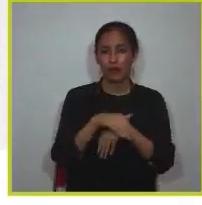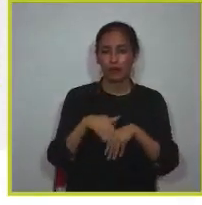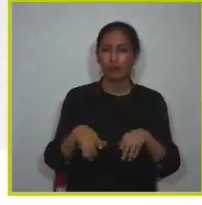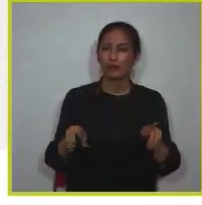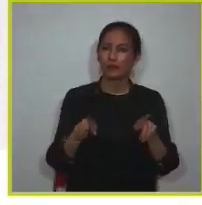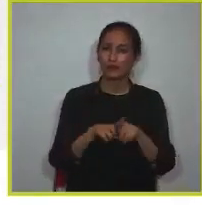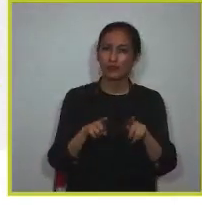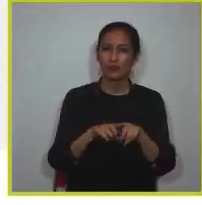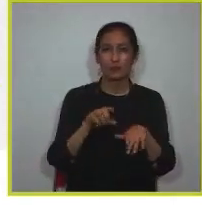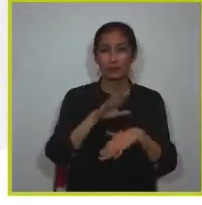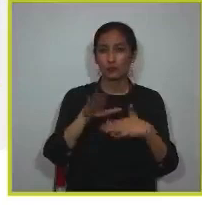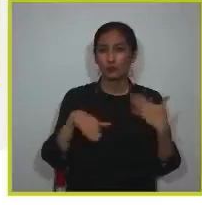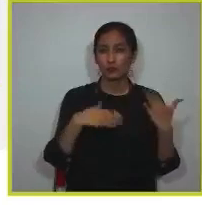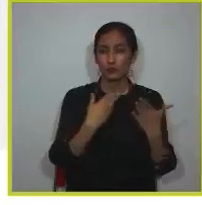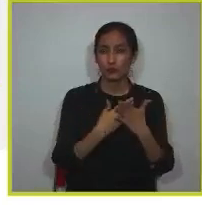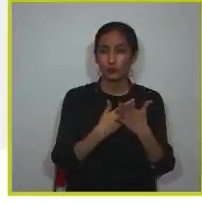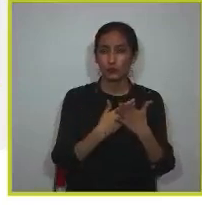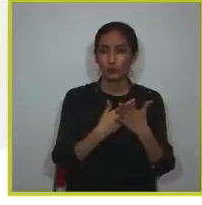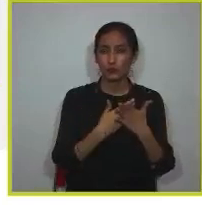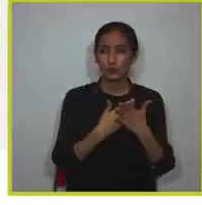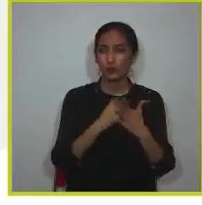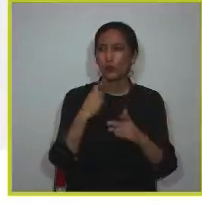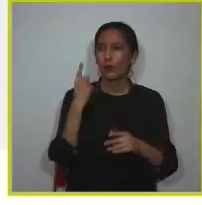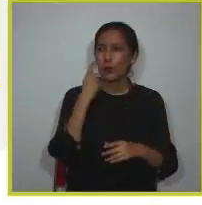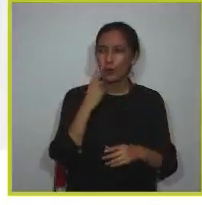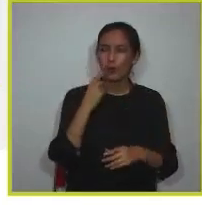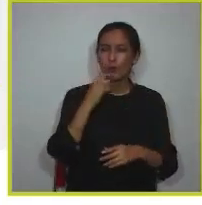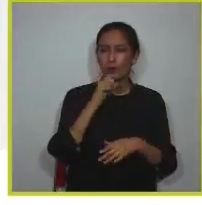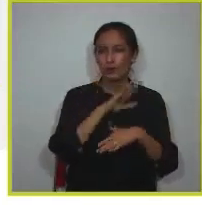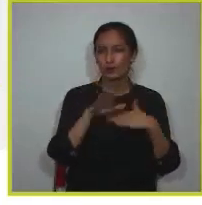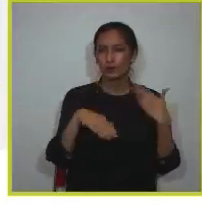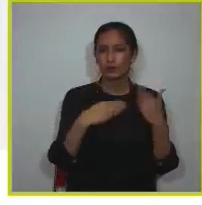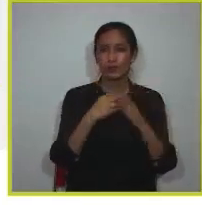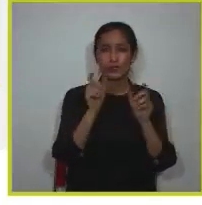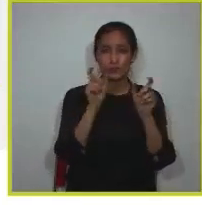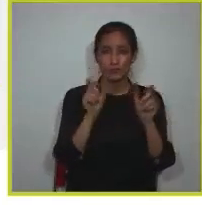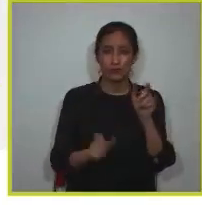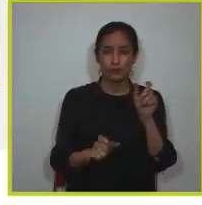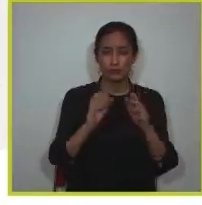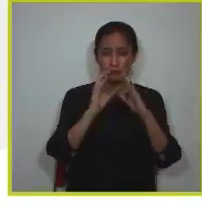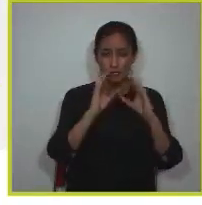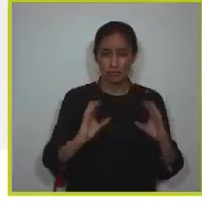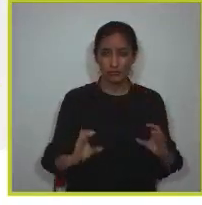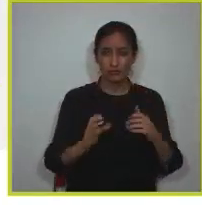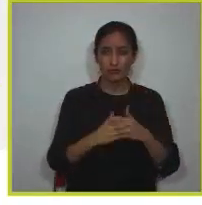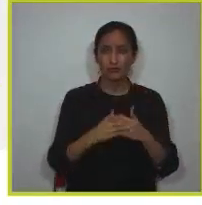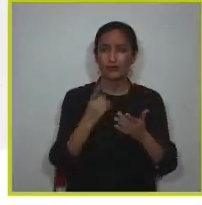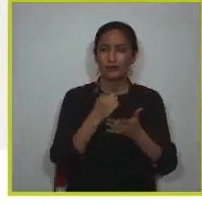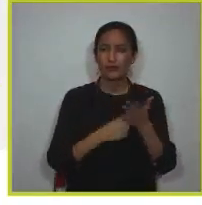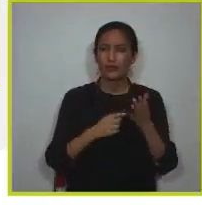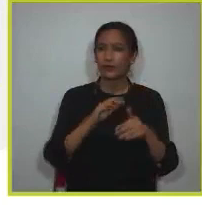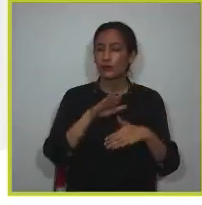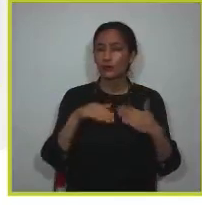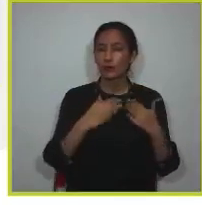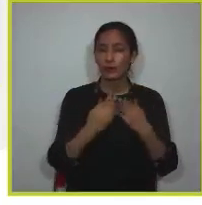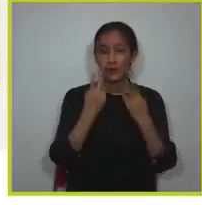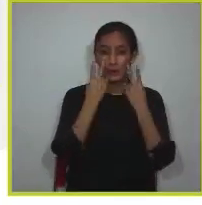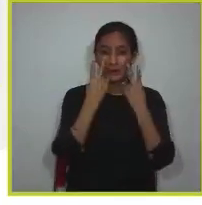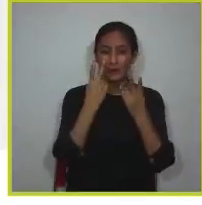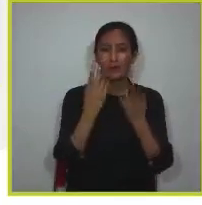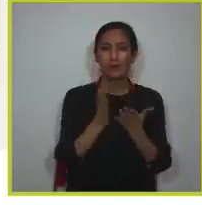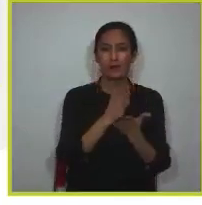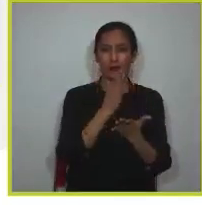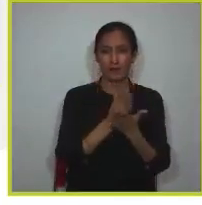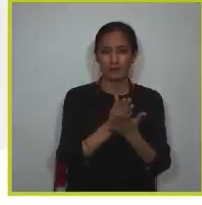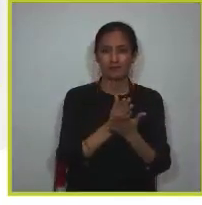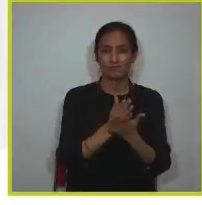luego todos todas y todos los los ciudadanos que también estamos llamados a enfrentar este problema